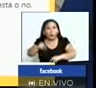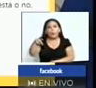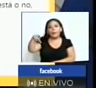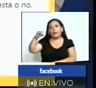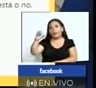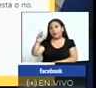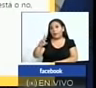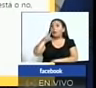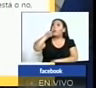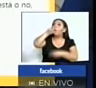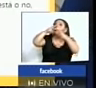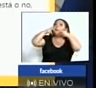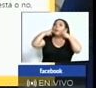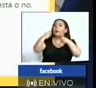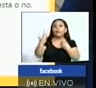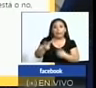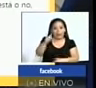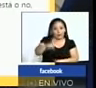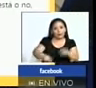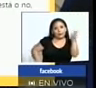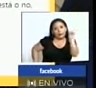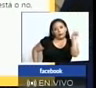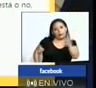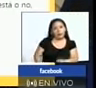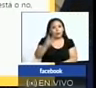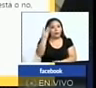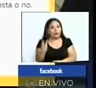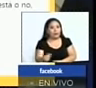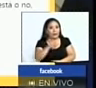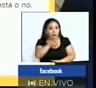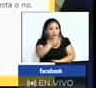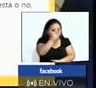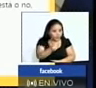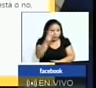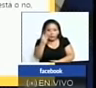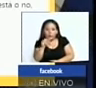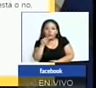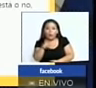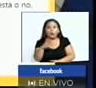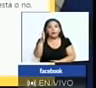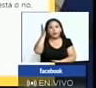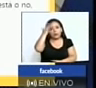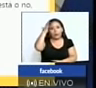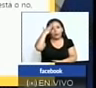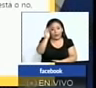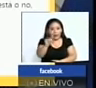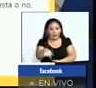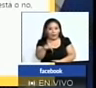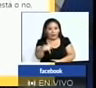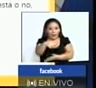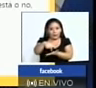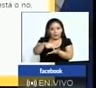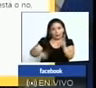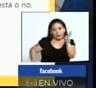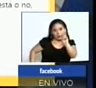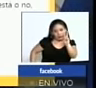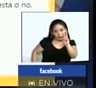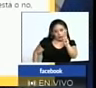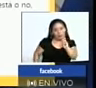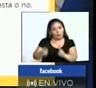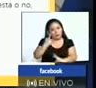en San Salvador durante 3 días. Eso nos dará un panorama de cómo está el centro neurálgico de nuestro país y si